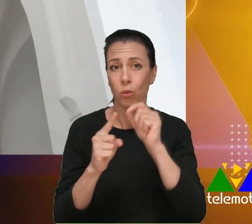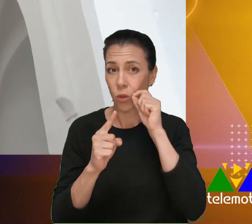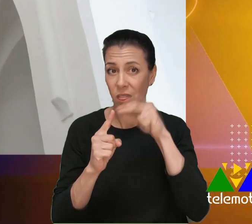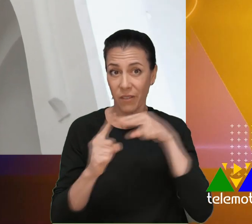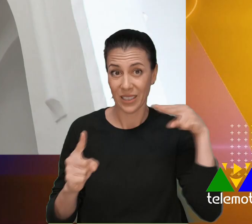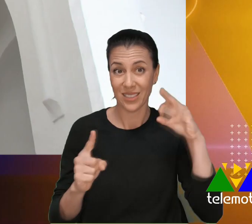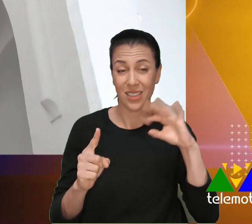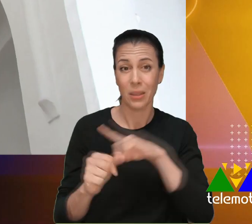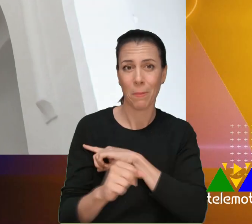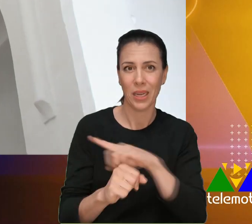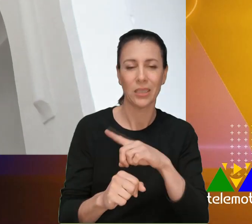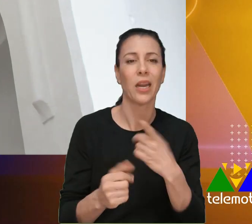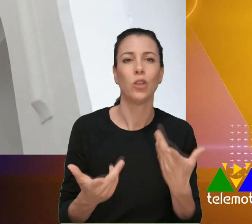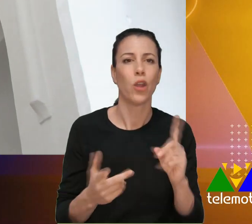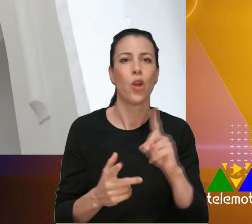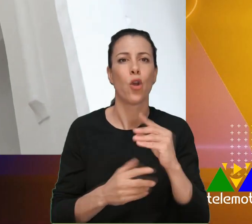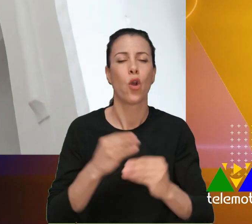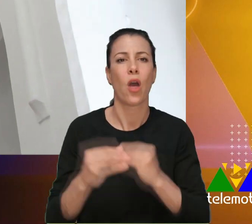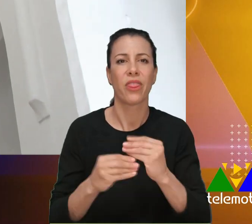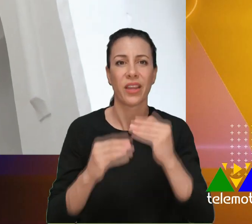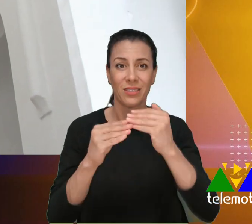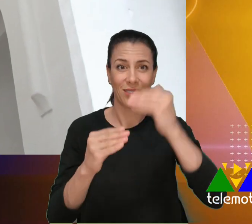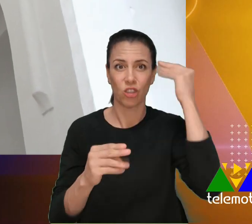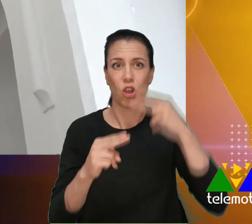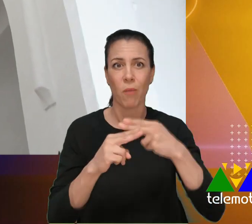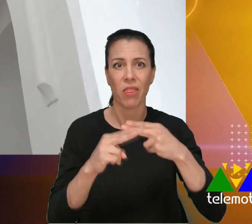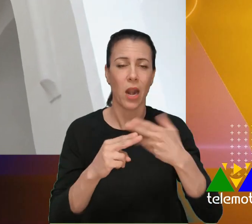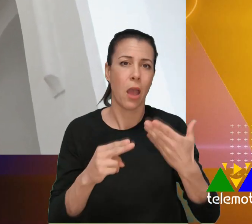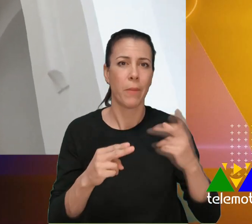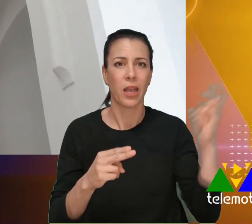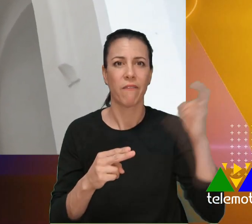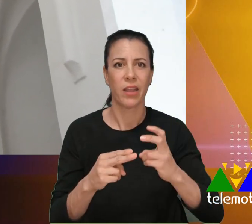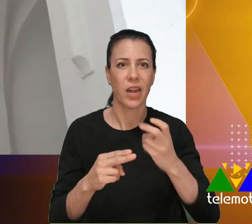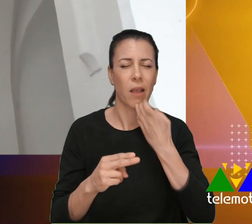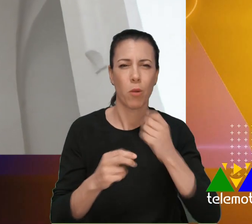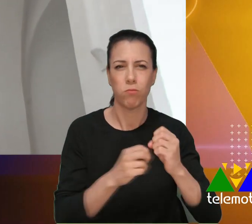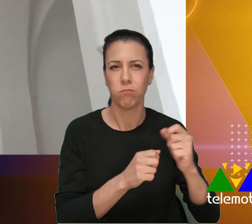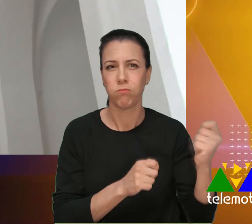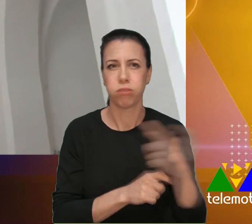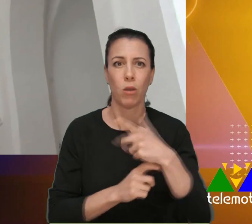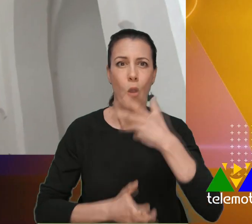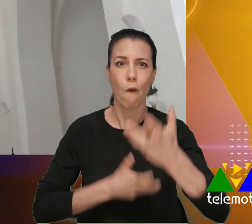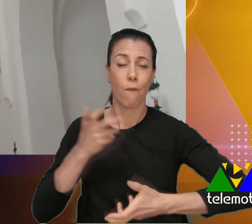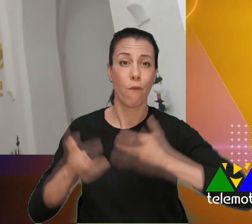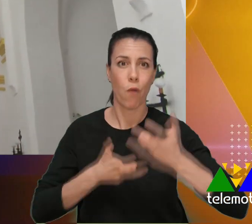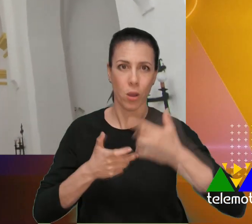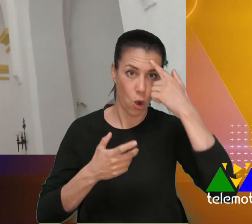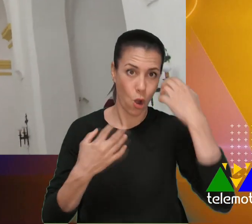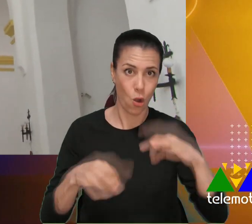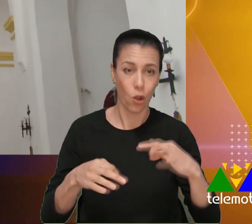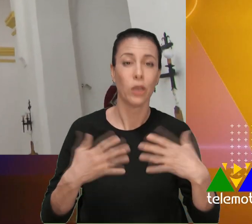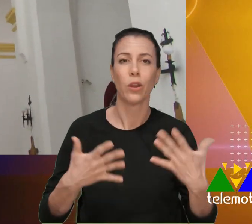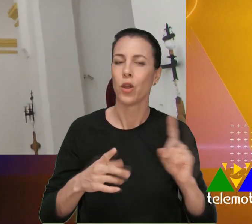militar, no iban a hacer una iglesia de techo de madera para que viniera y le pegaran fuego, como era lógico. Claro. Entonces no se